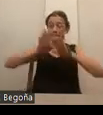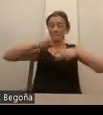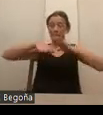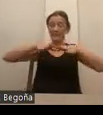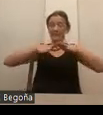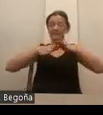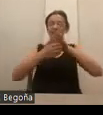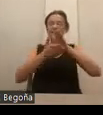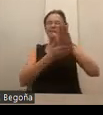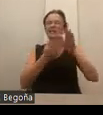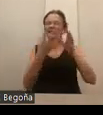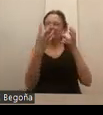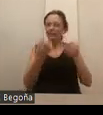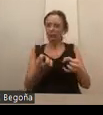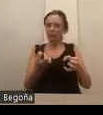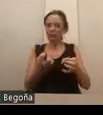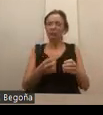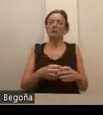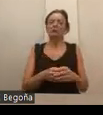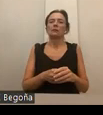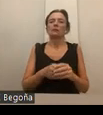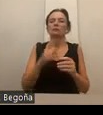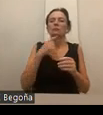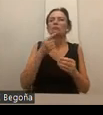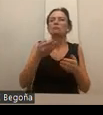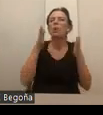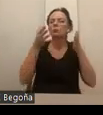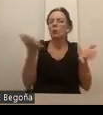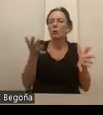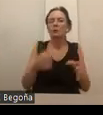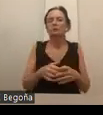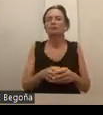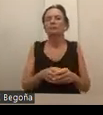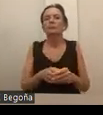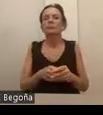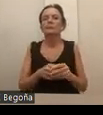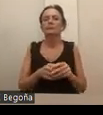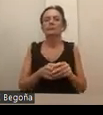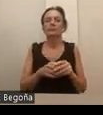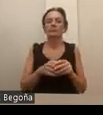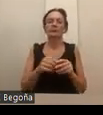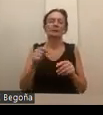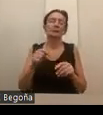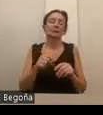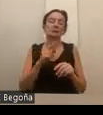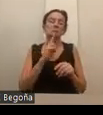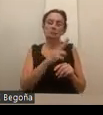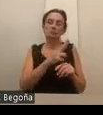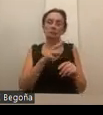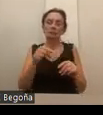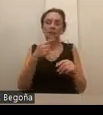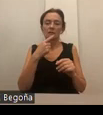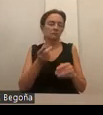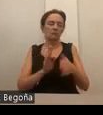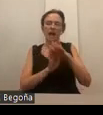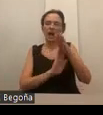vera. Gel de aloe vera tópico en crema, cualquiera de sus, cuanto más